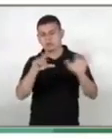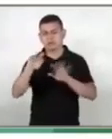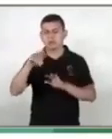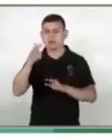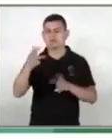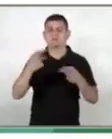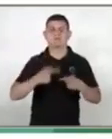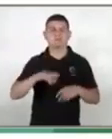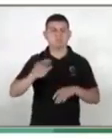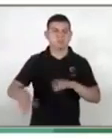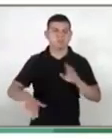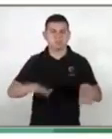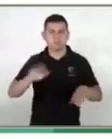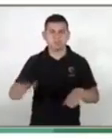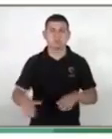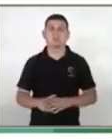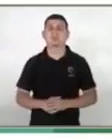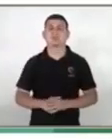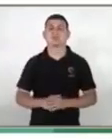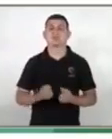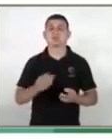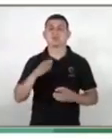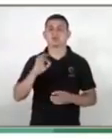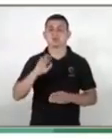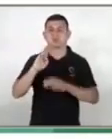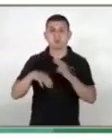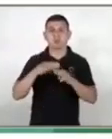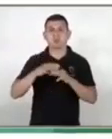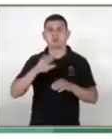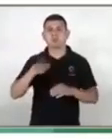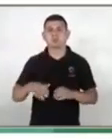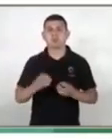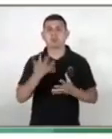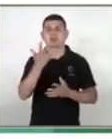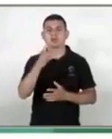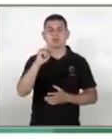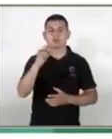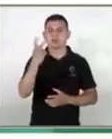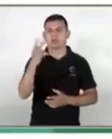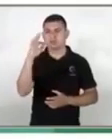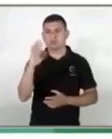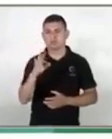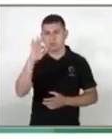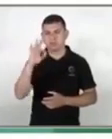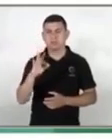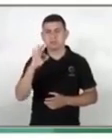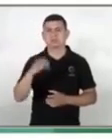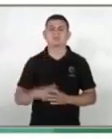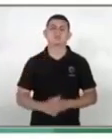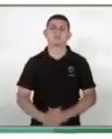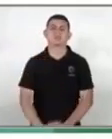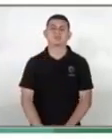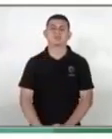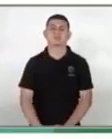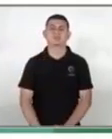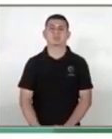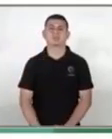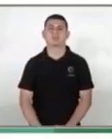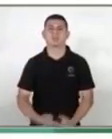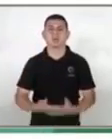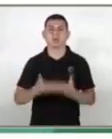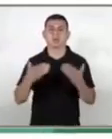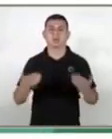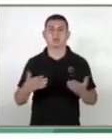473.797 defunciones, dando una tasa de letalidad global de 5.2%. En lo